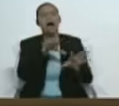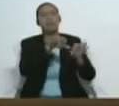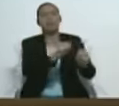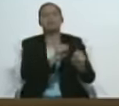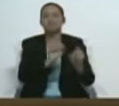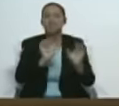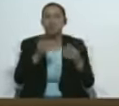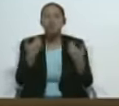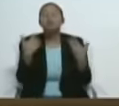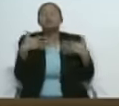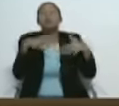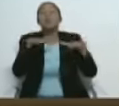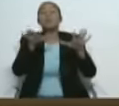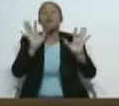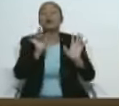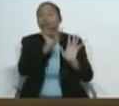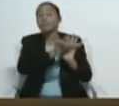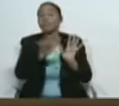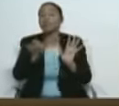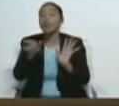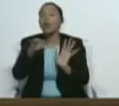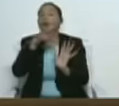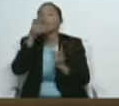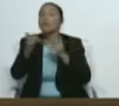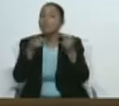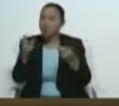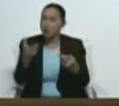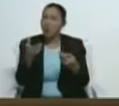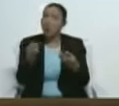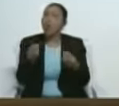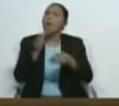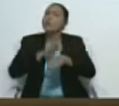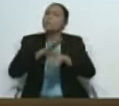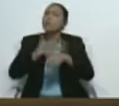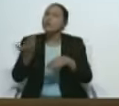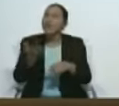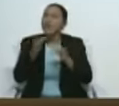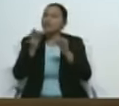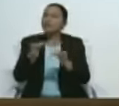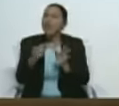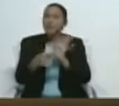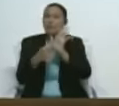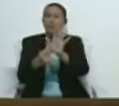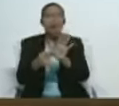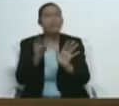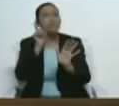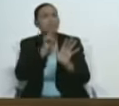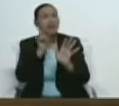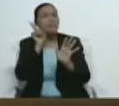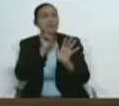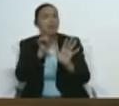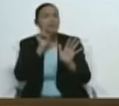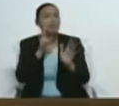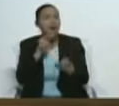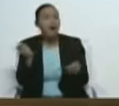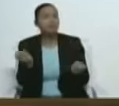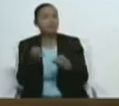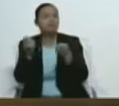tal persona están perseguidos hasta cuándo mentir porque es una manera cómplice simple y llanamente